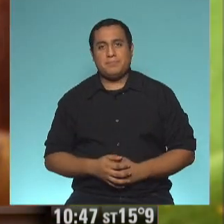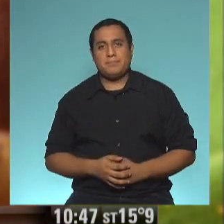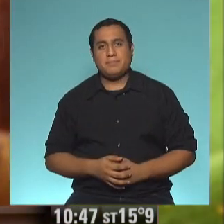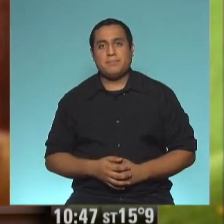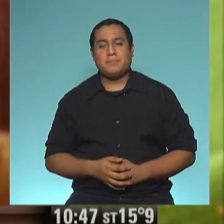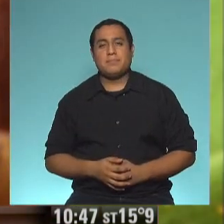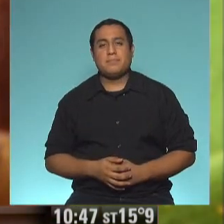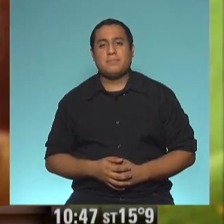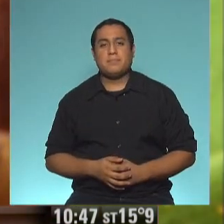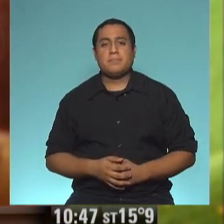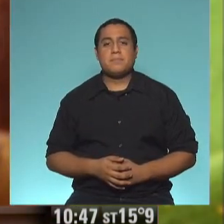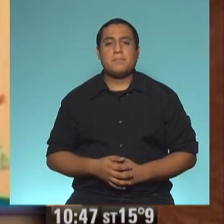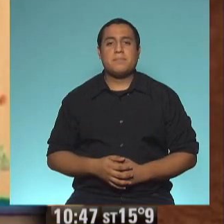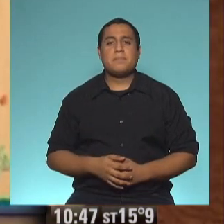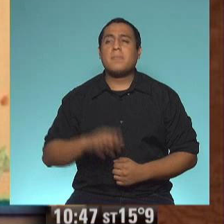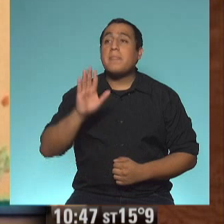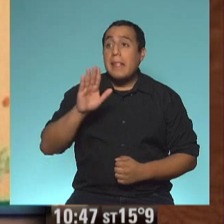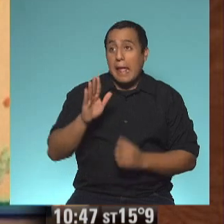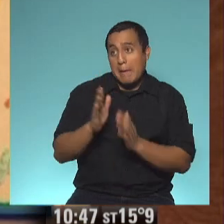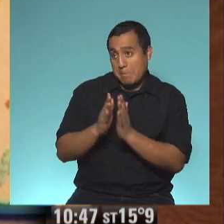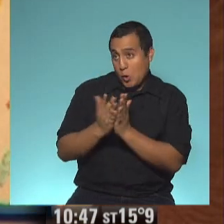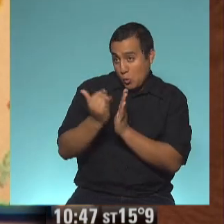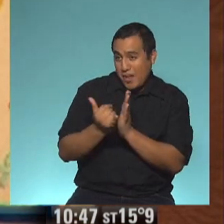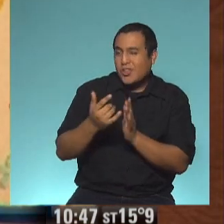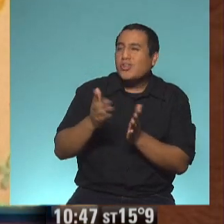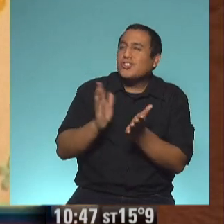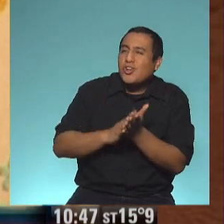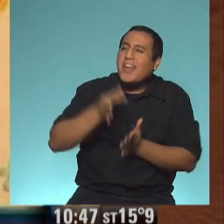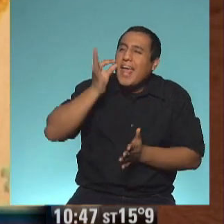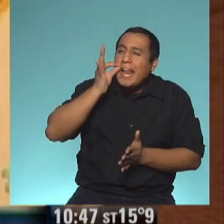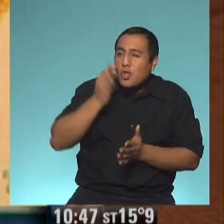hoy yo voy a irme baile el ratón